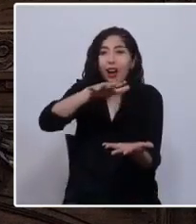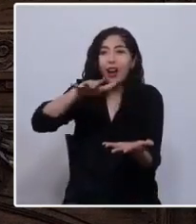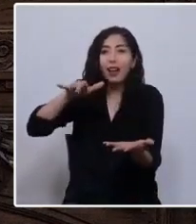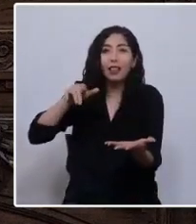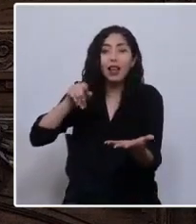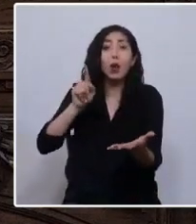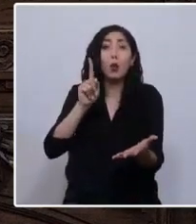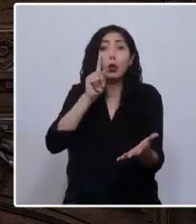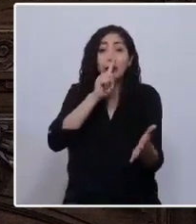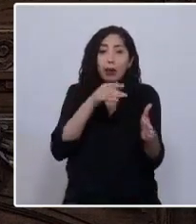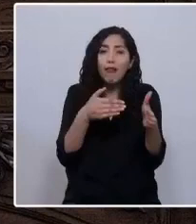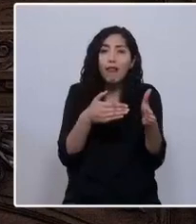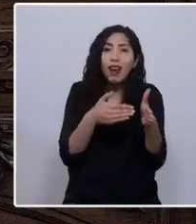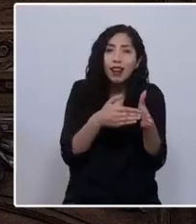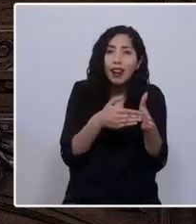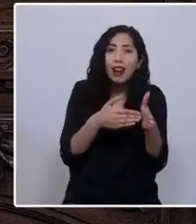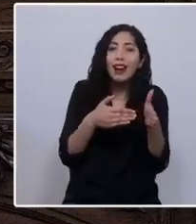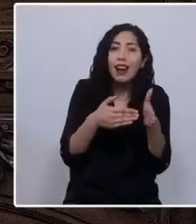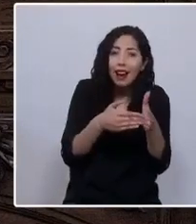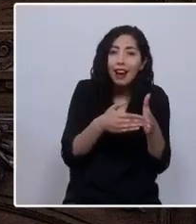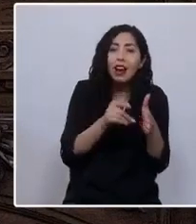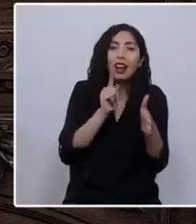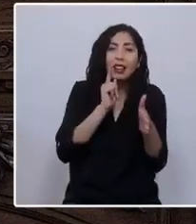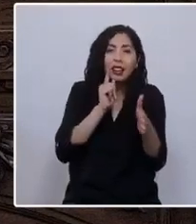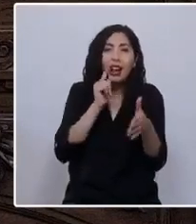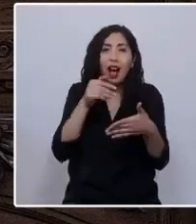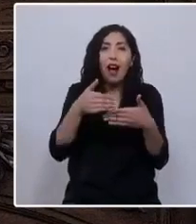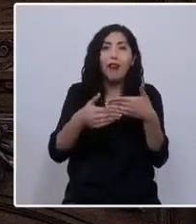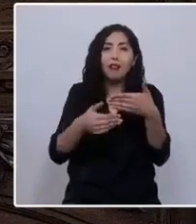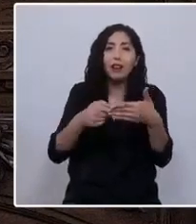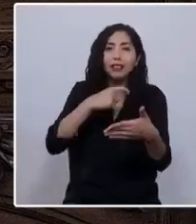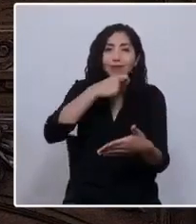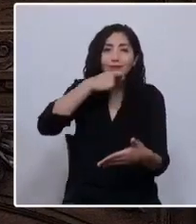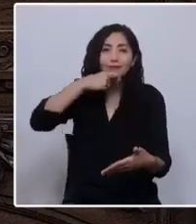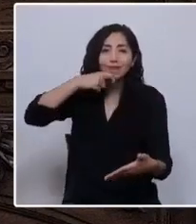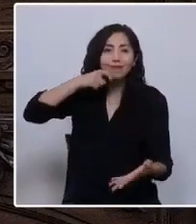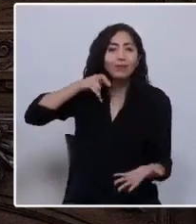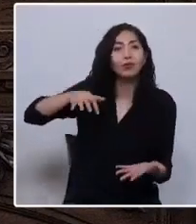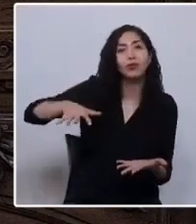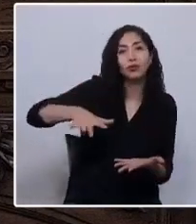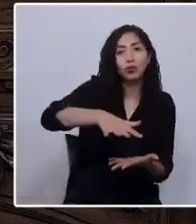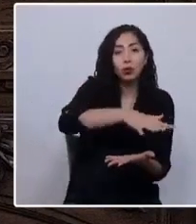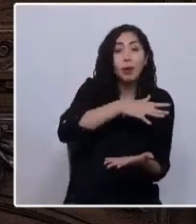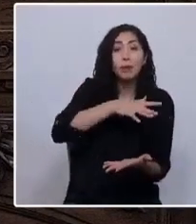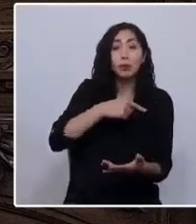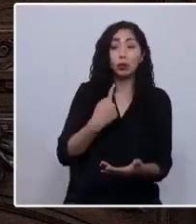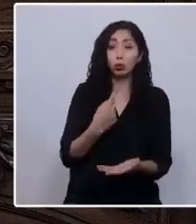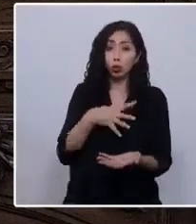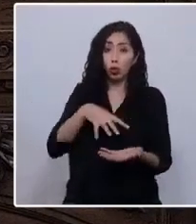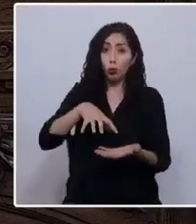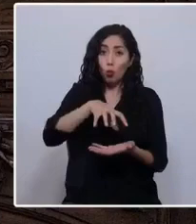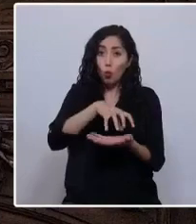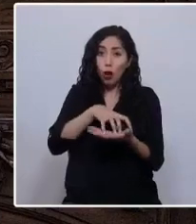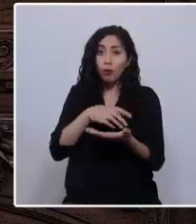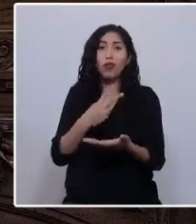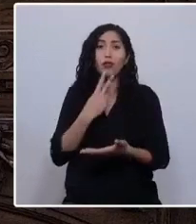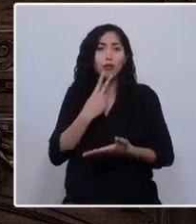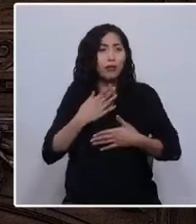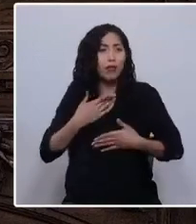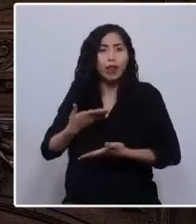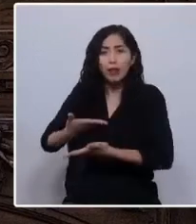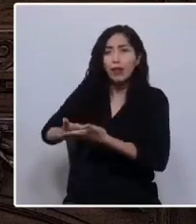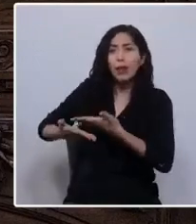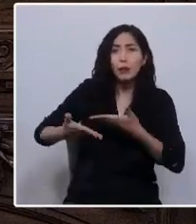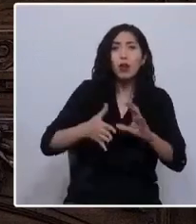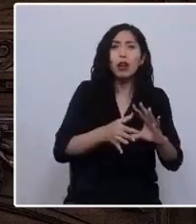ecológica que contiene el avance de la desertificación somos un pueblo que cohabitamos y vivimos gracias a las